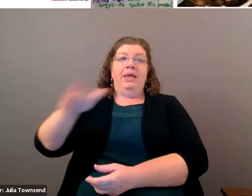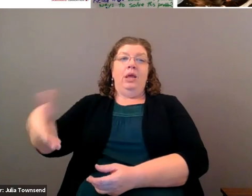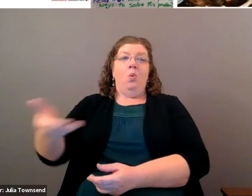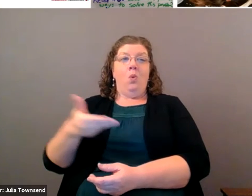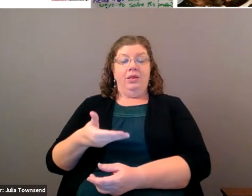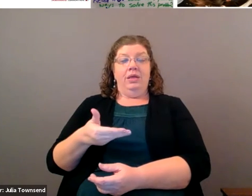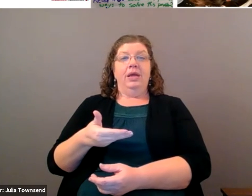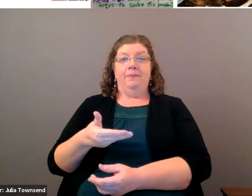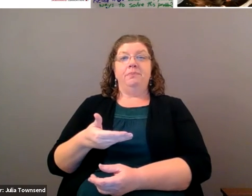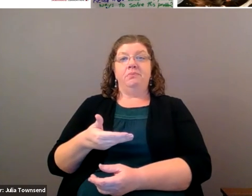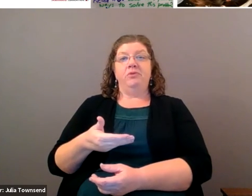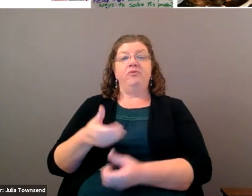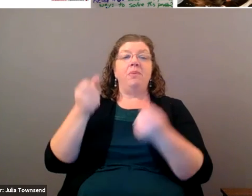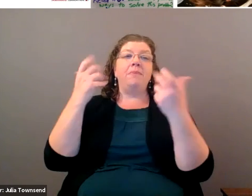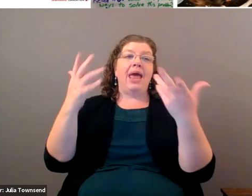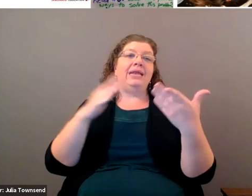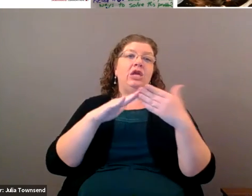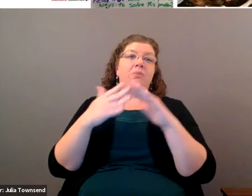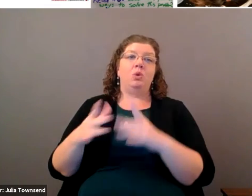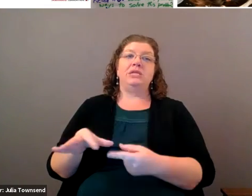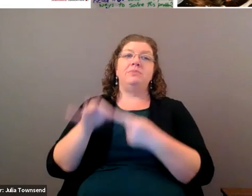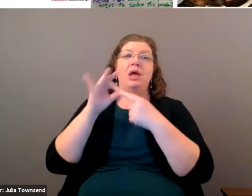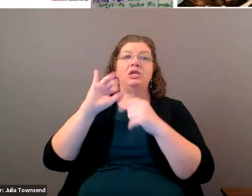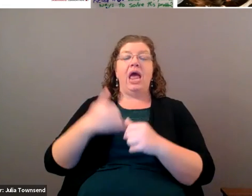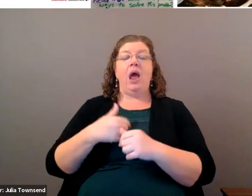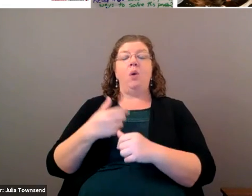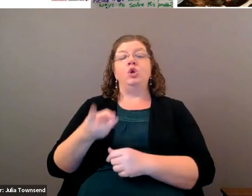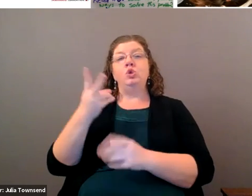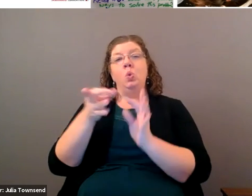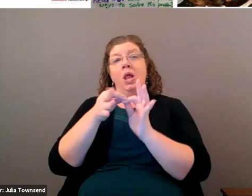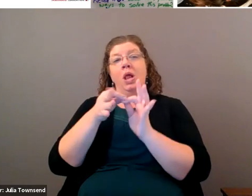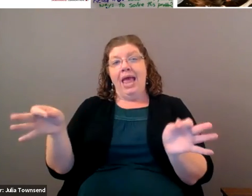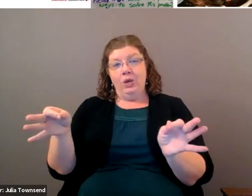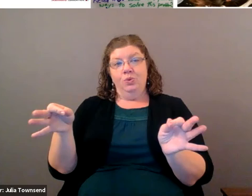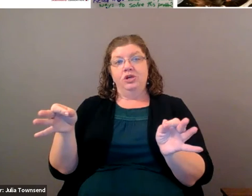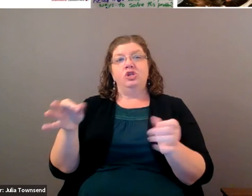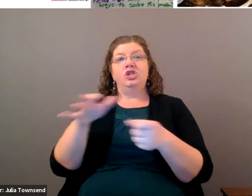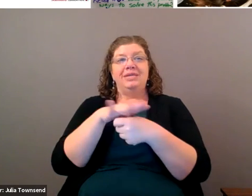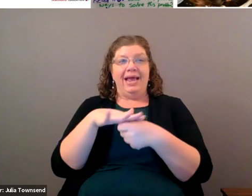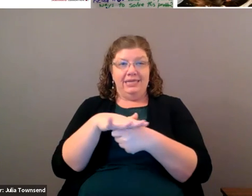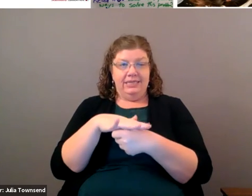va a ser muy bueno para muchas comunidades, especialmente para las escuelas de doble inmersión.